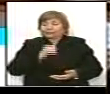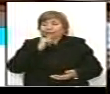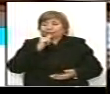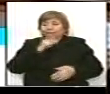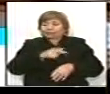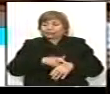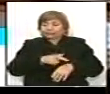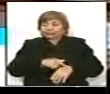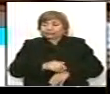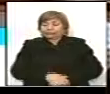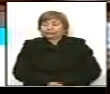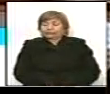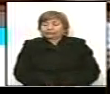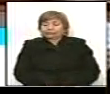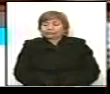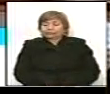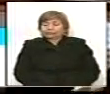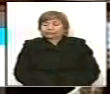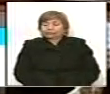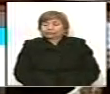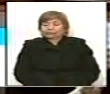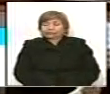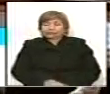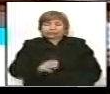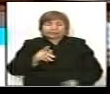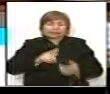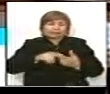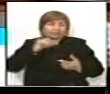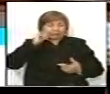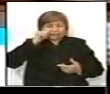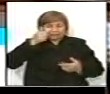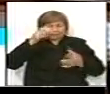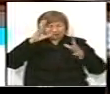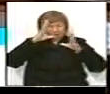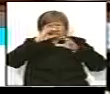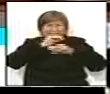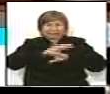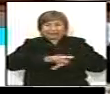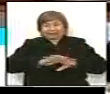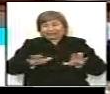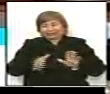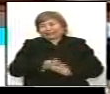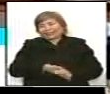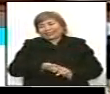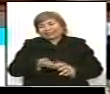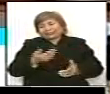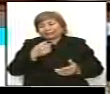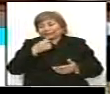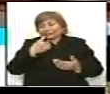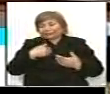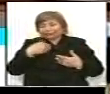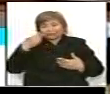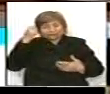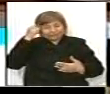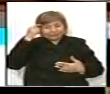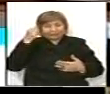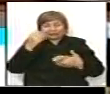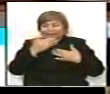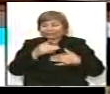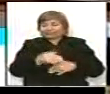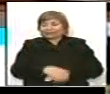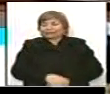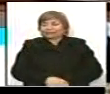tiempo, porque si no terminaríamos mañana en la noche, ¿no? Y tengo entendido que tenemos